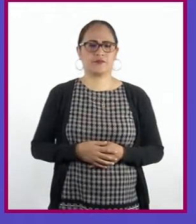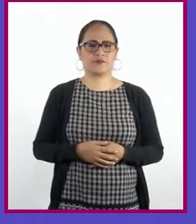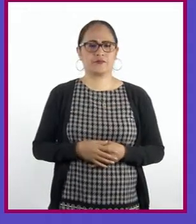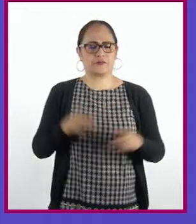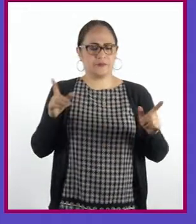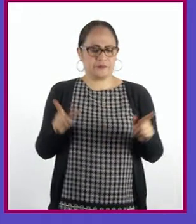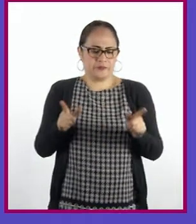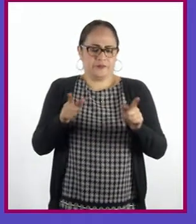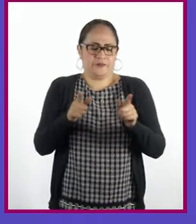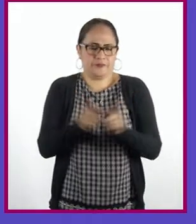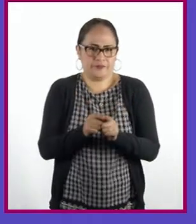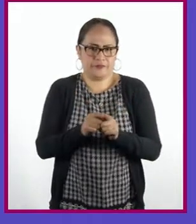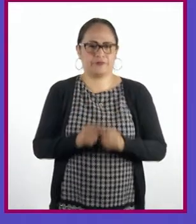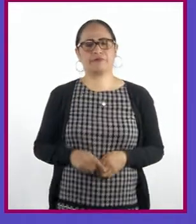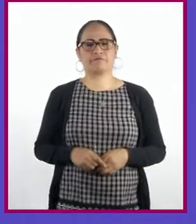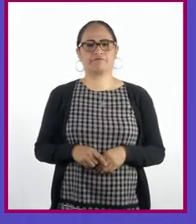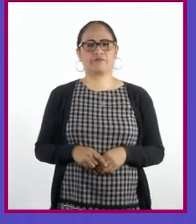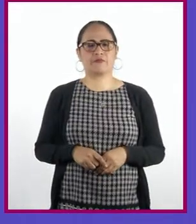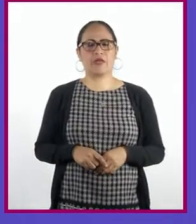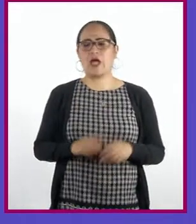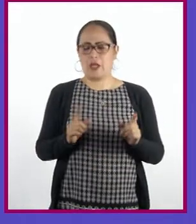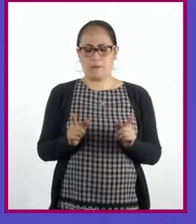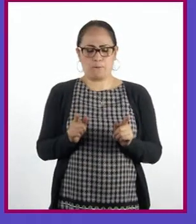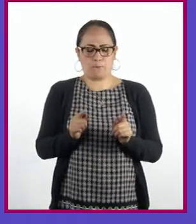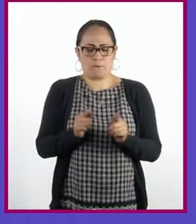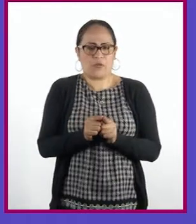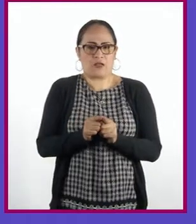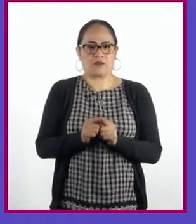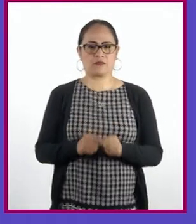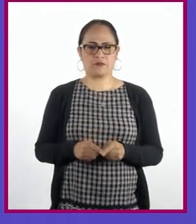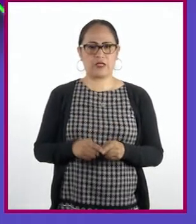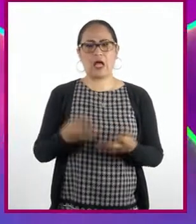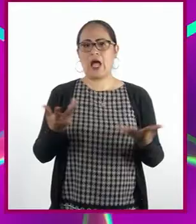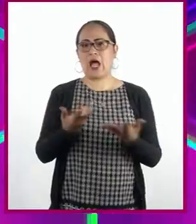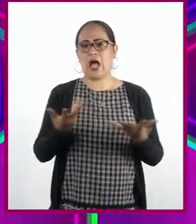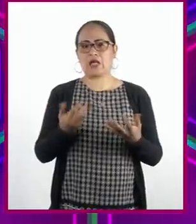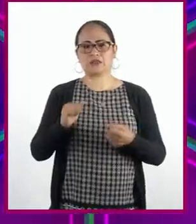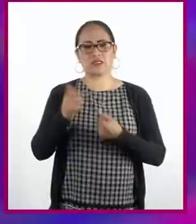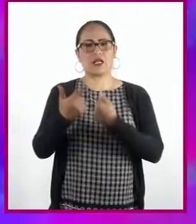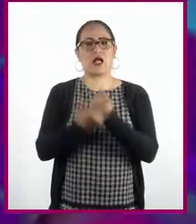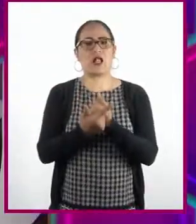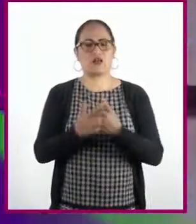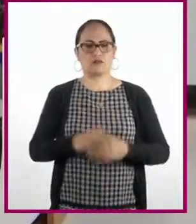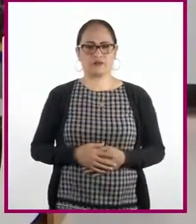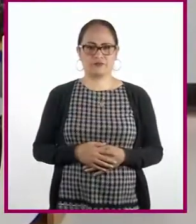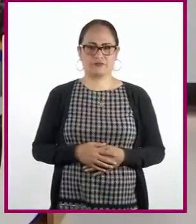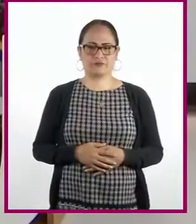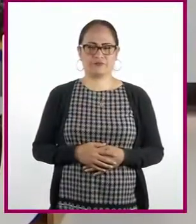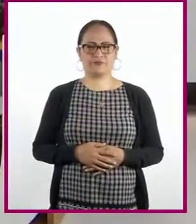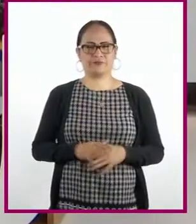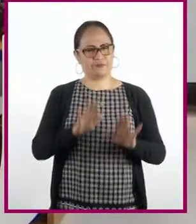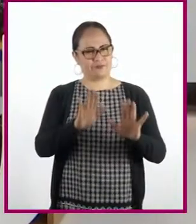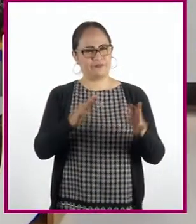en el que se concluye con un resumen y un llamado a hacer algo. Profesora,